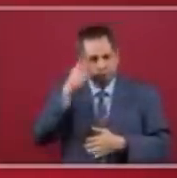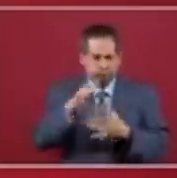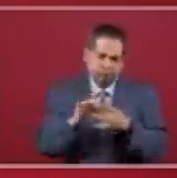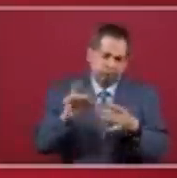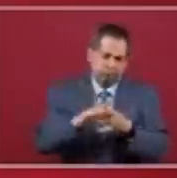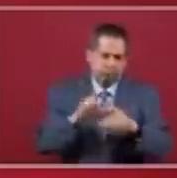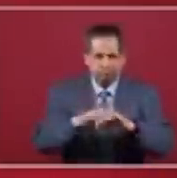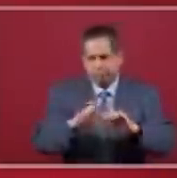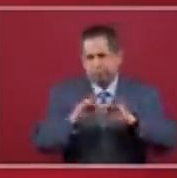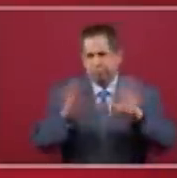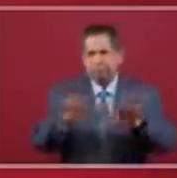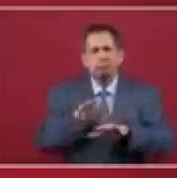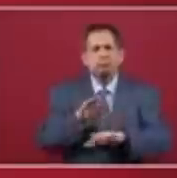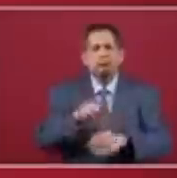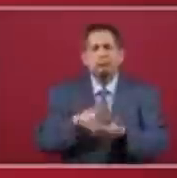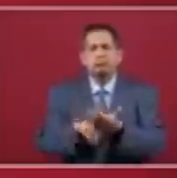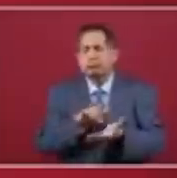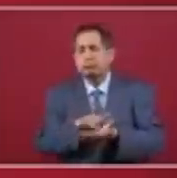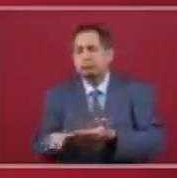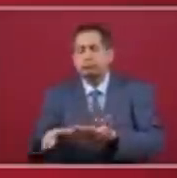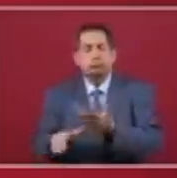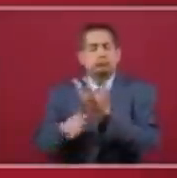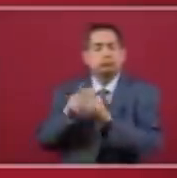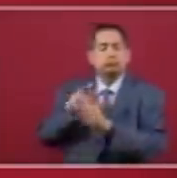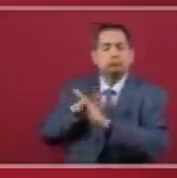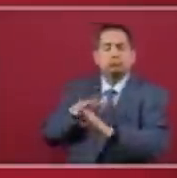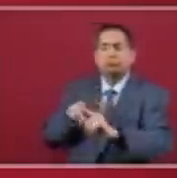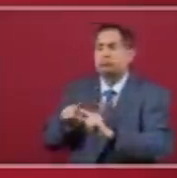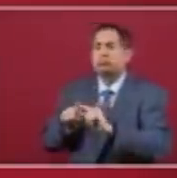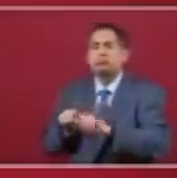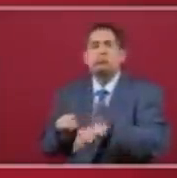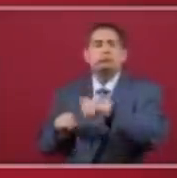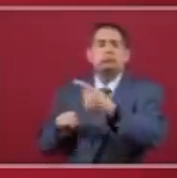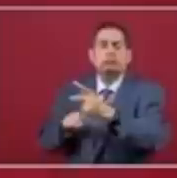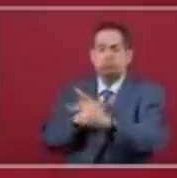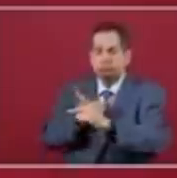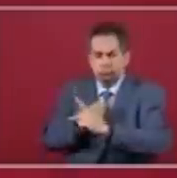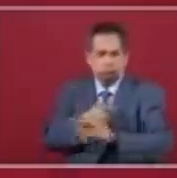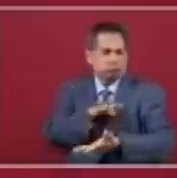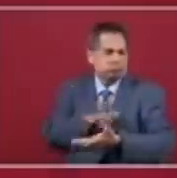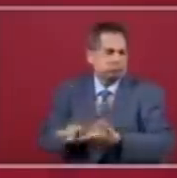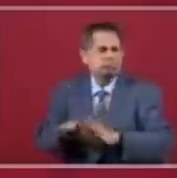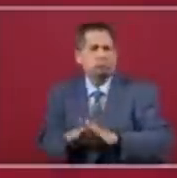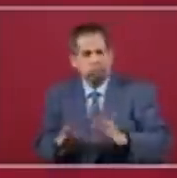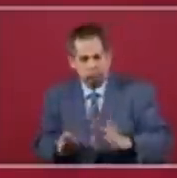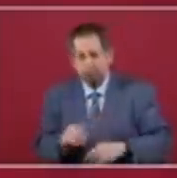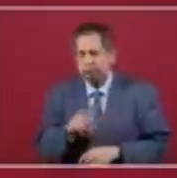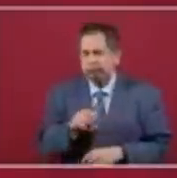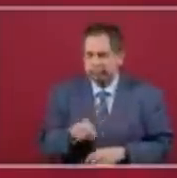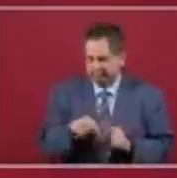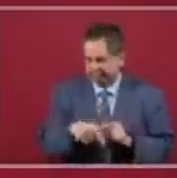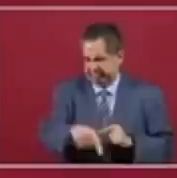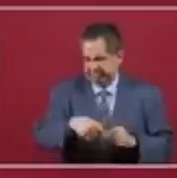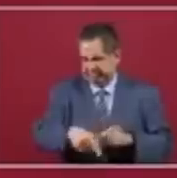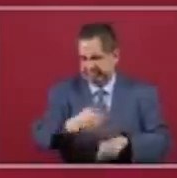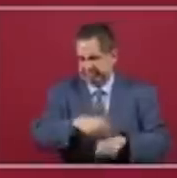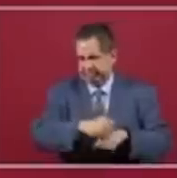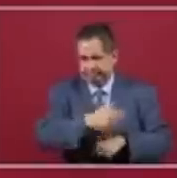hablar sobre el apoyo a nuestros paisanos migrantes esta semana.